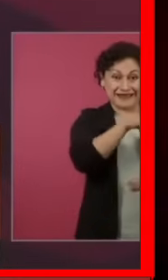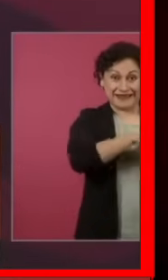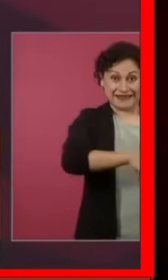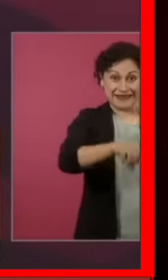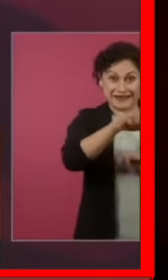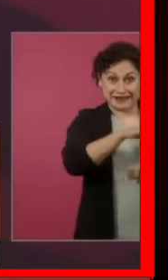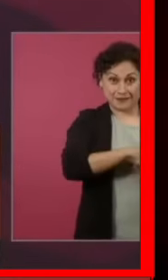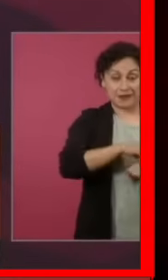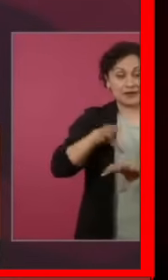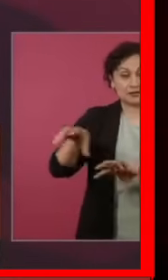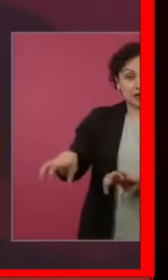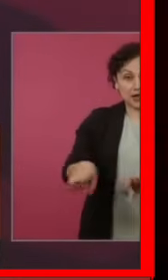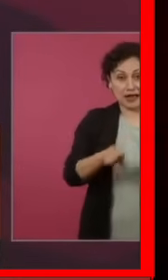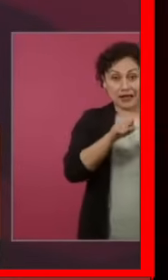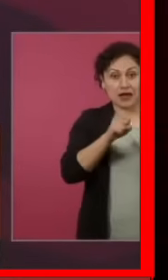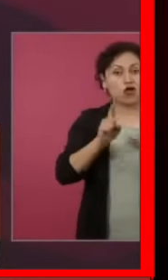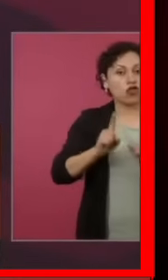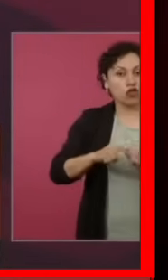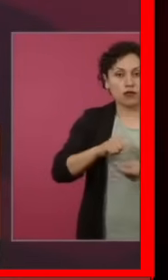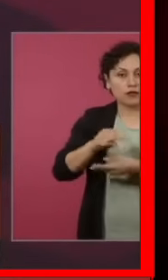en Playa del Carmen.